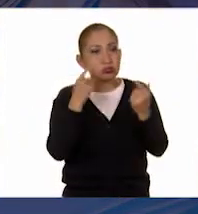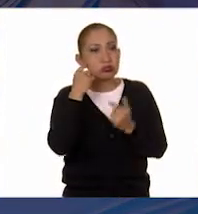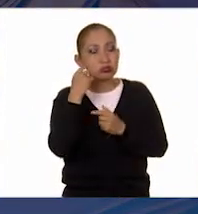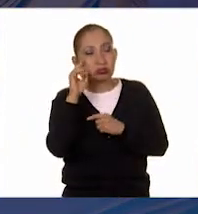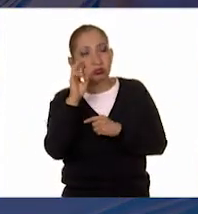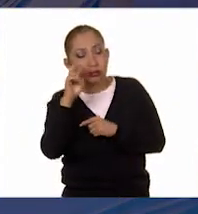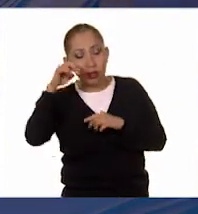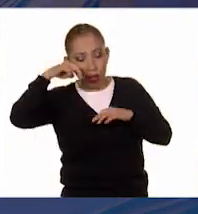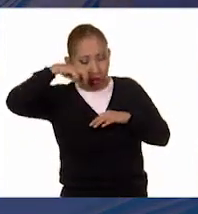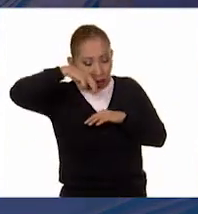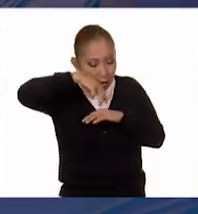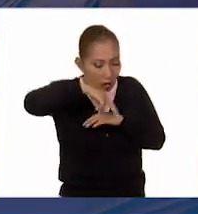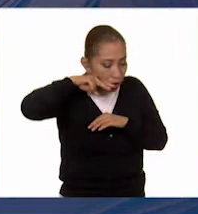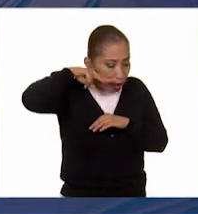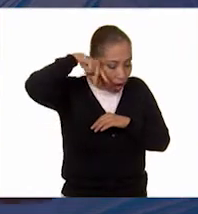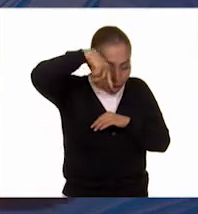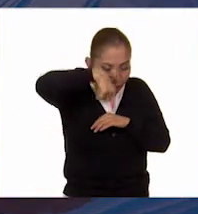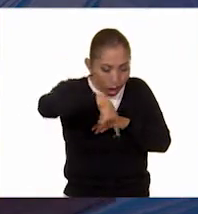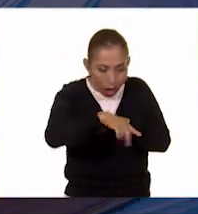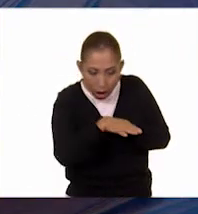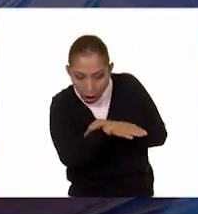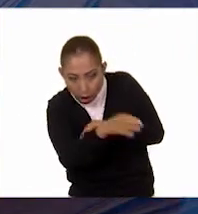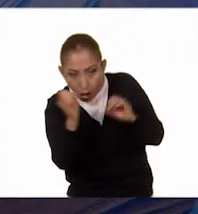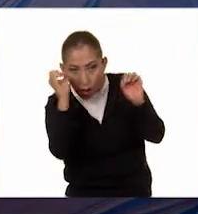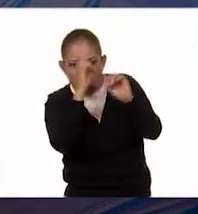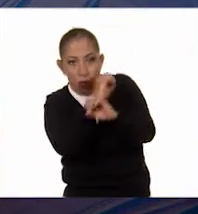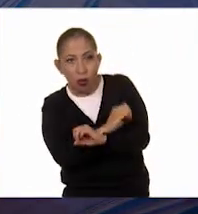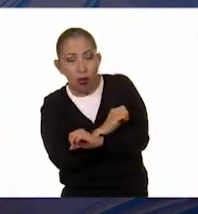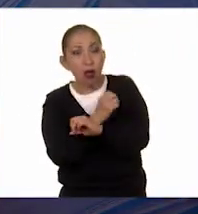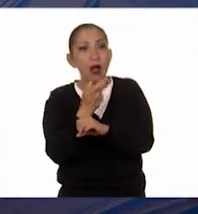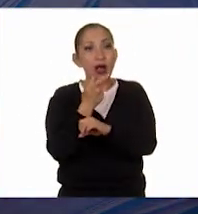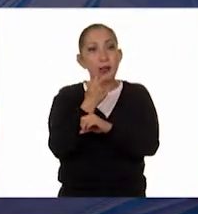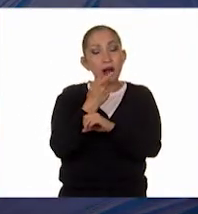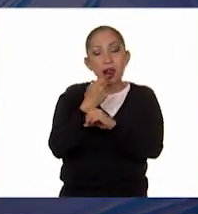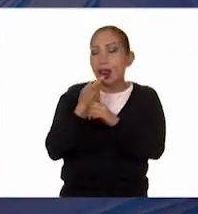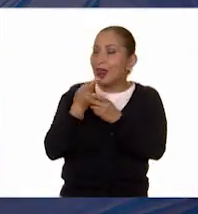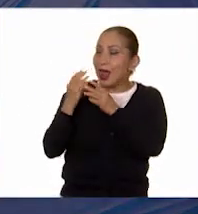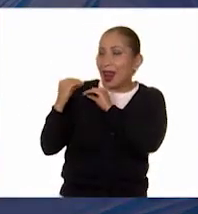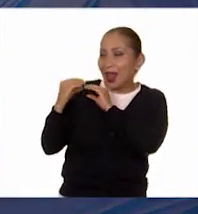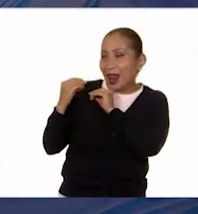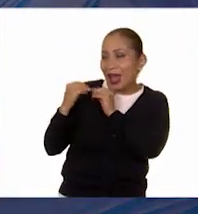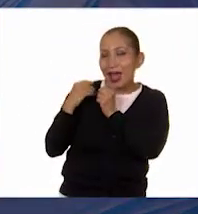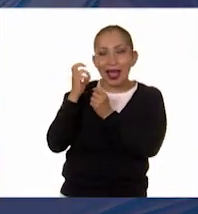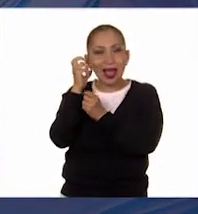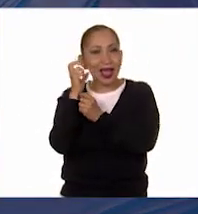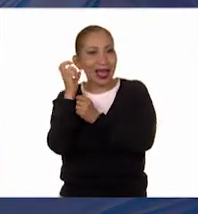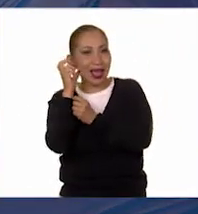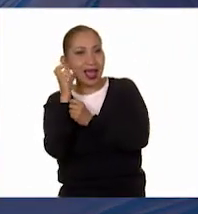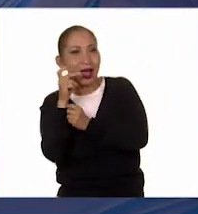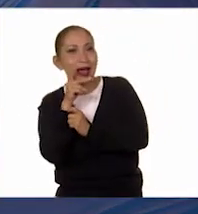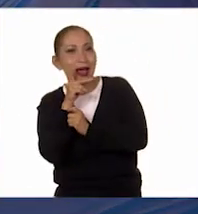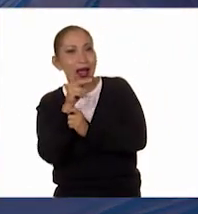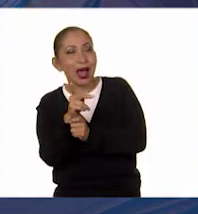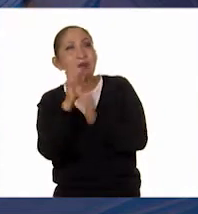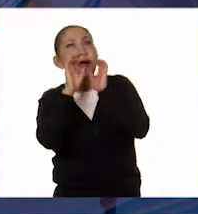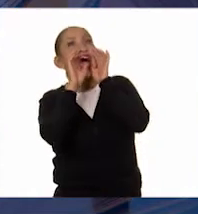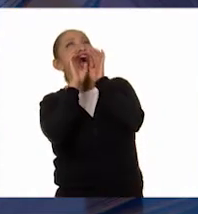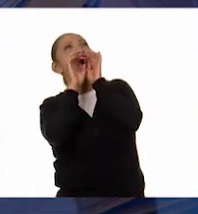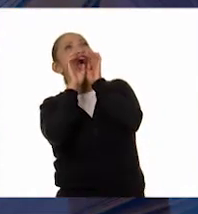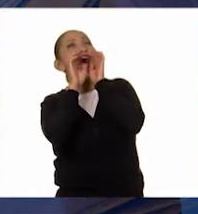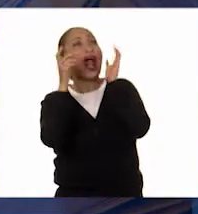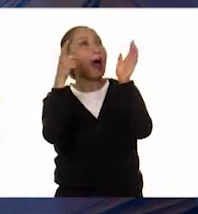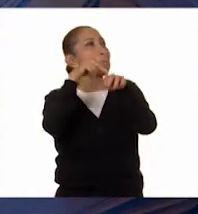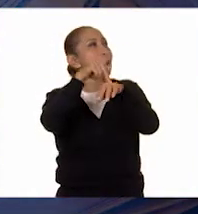asomaron a escalinata de un subterráneo oscuro. Hablaron, susurraron, se escucharon en las paredes de una capilla en que las